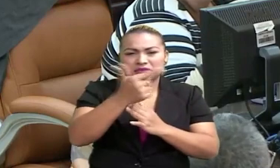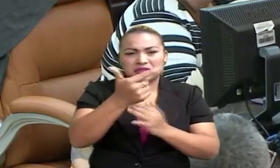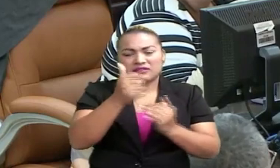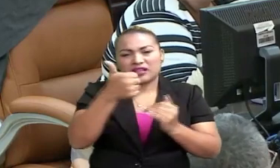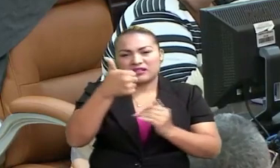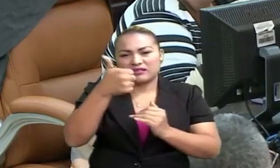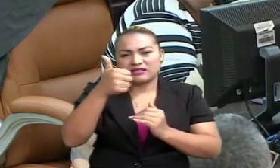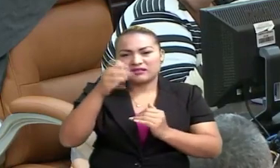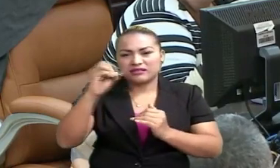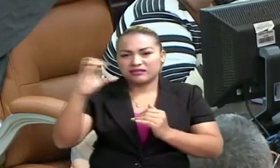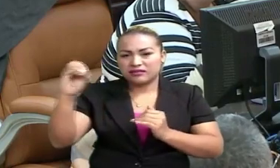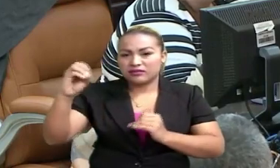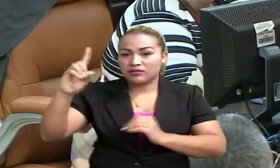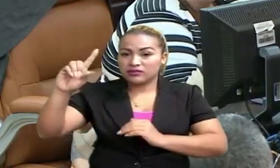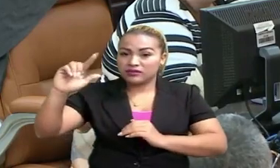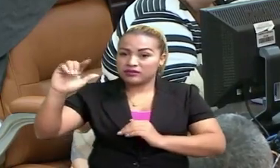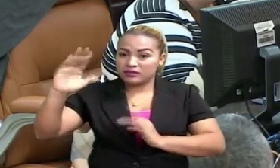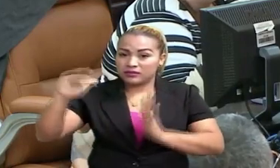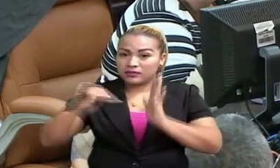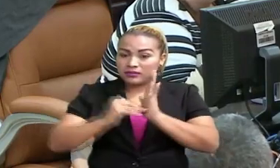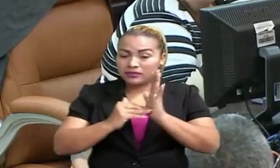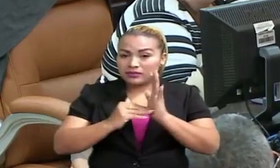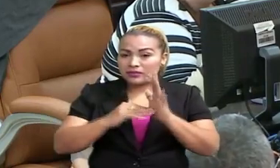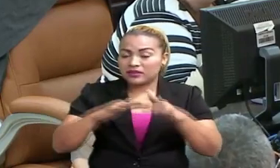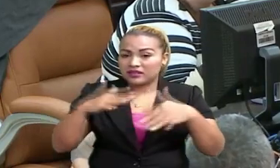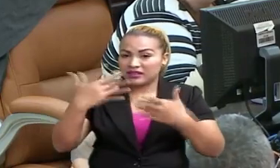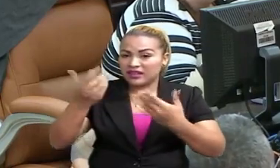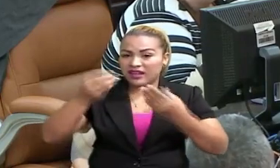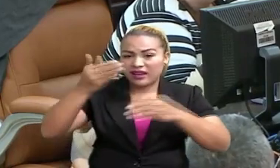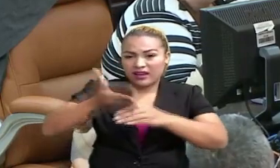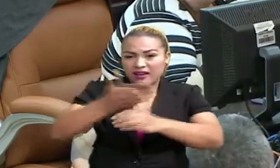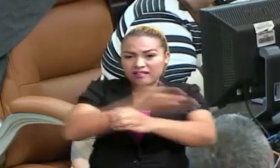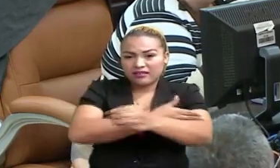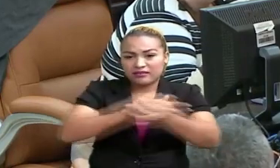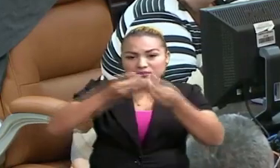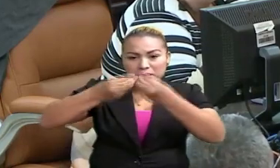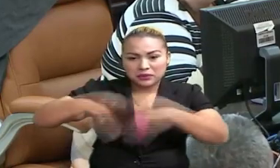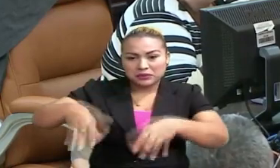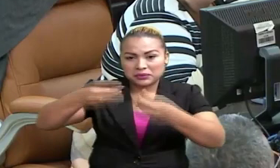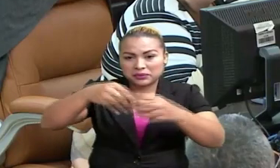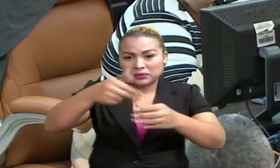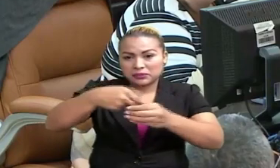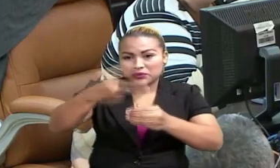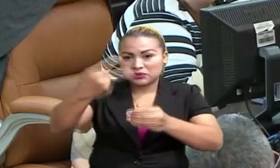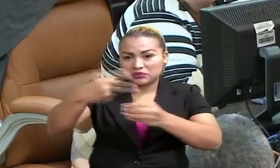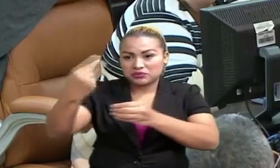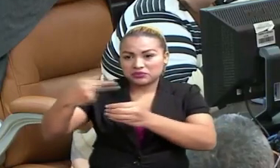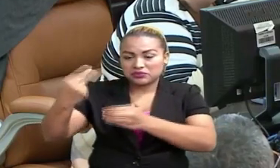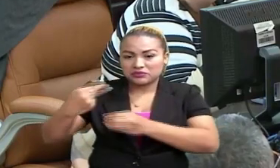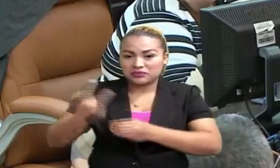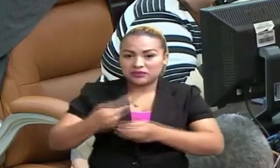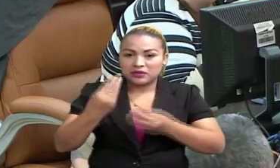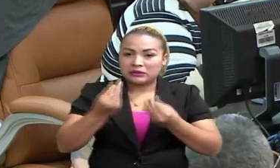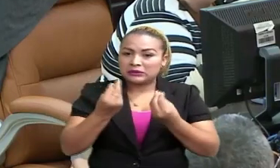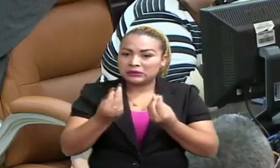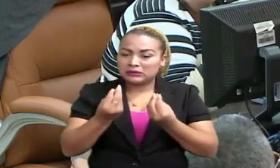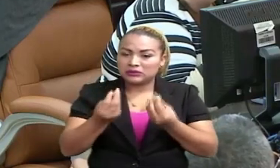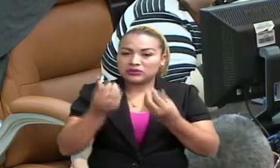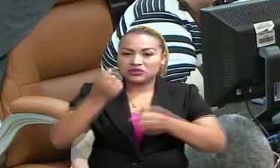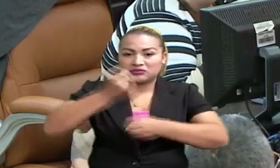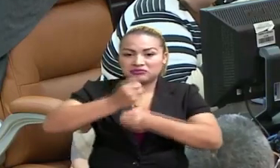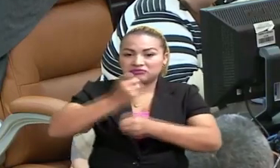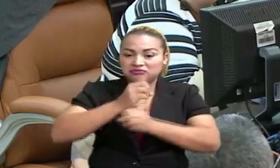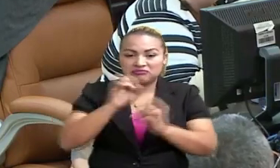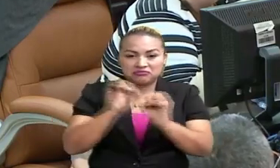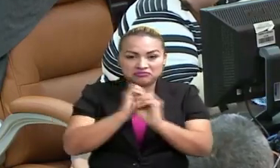mil empleos directos que fueron perdidos como consecuencia de los tranques, como consecuencia de